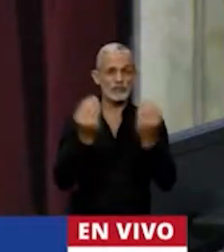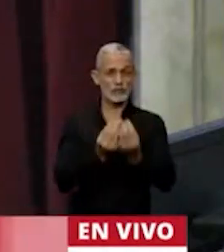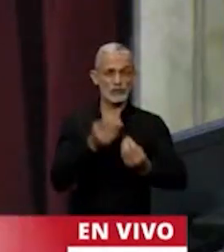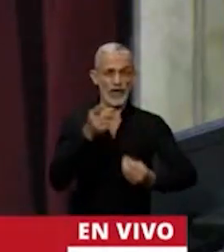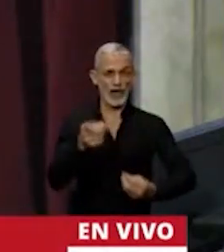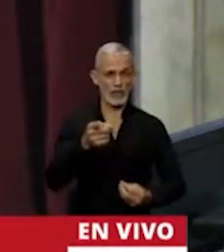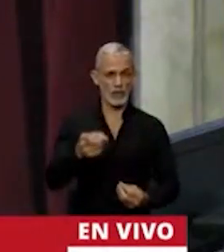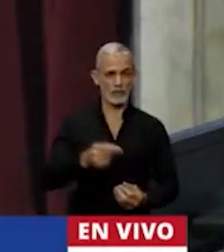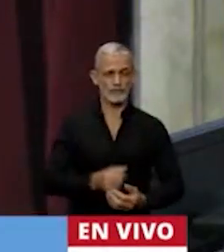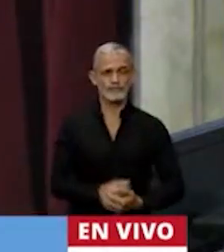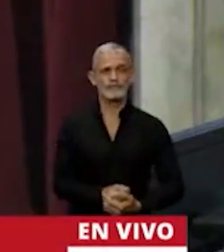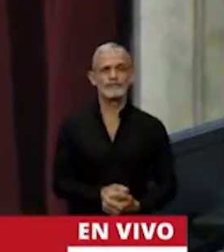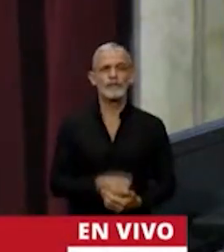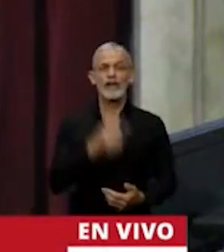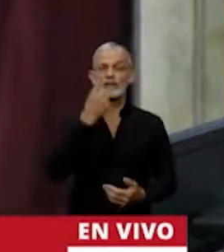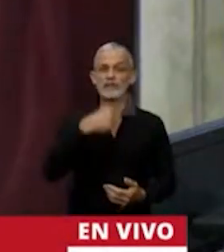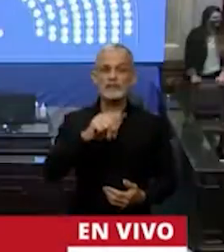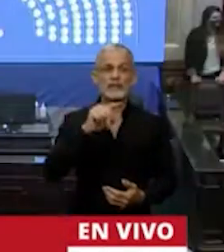resultado.